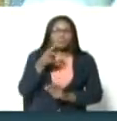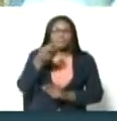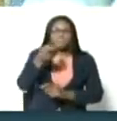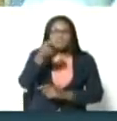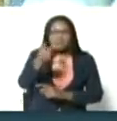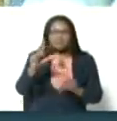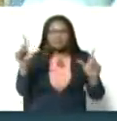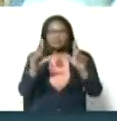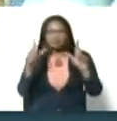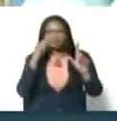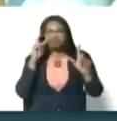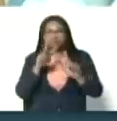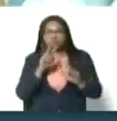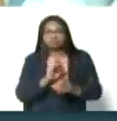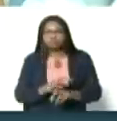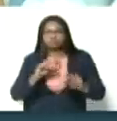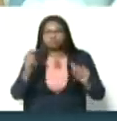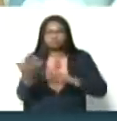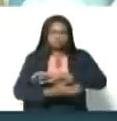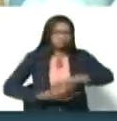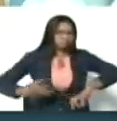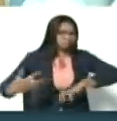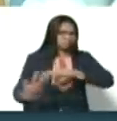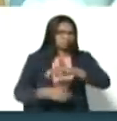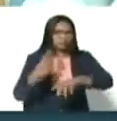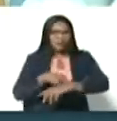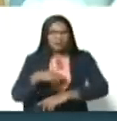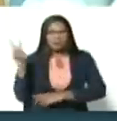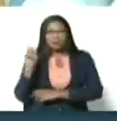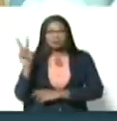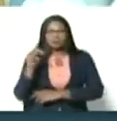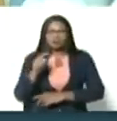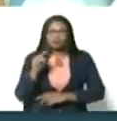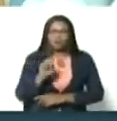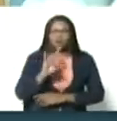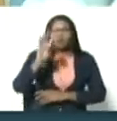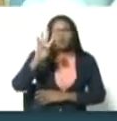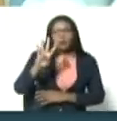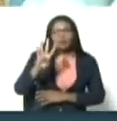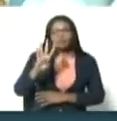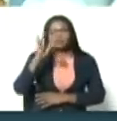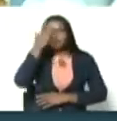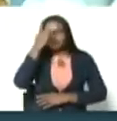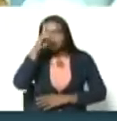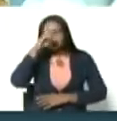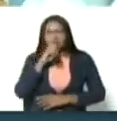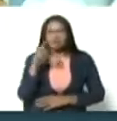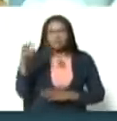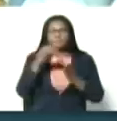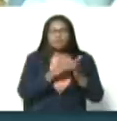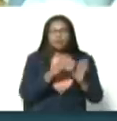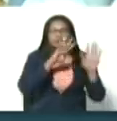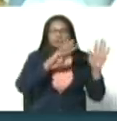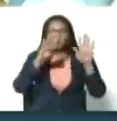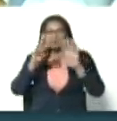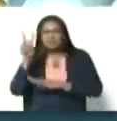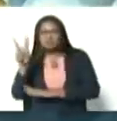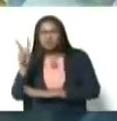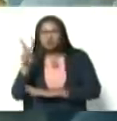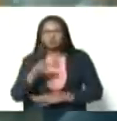televisor para que vea. Se armó la San Pablera en Venezuela. Era el 4 de febrero del año